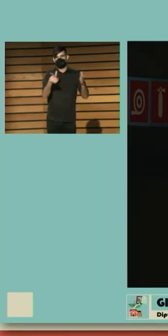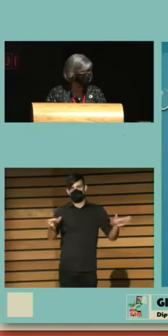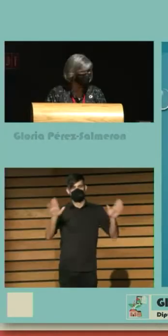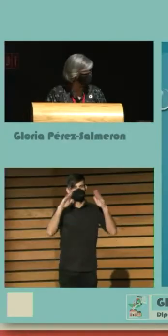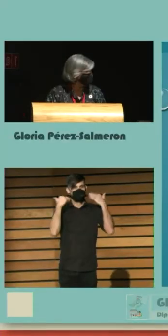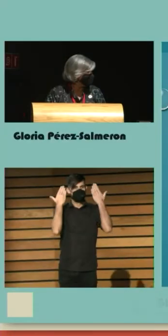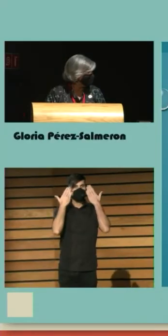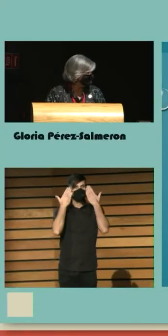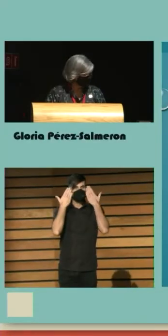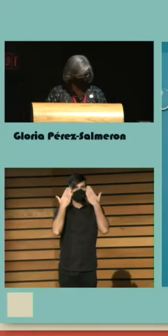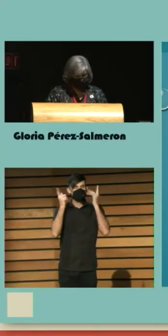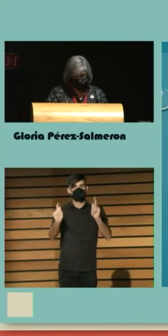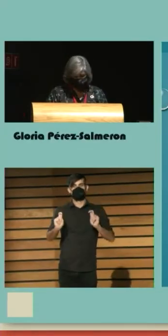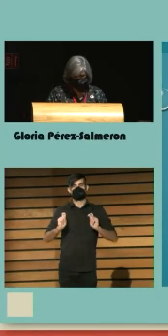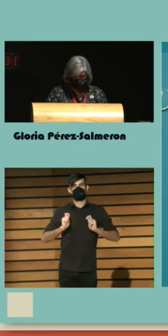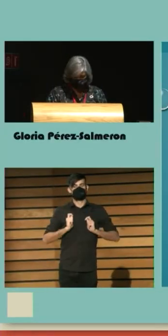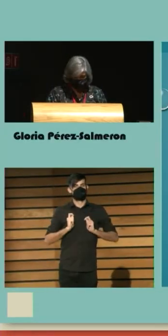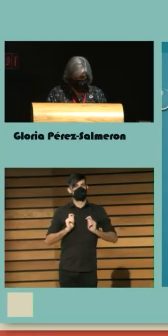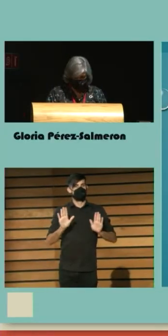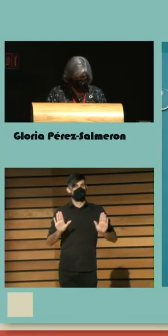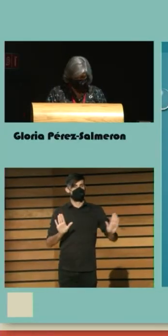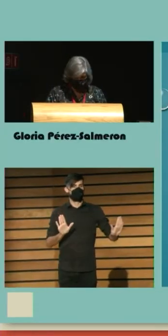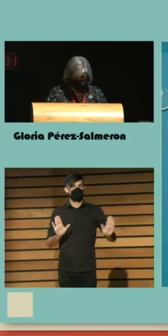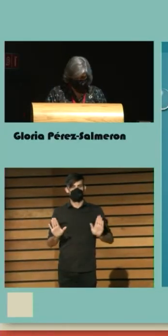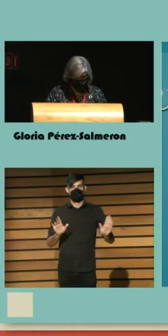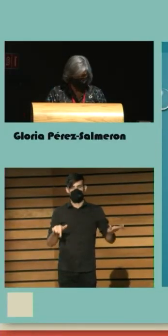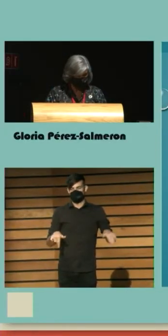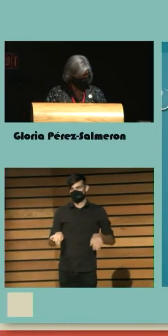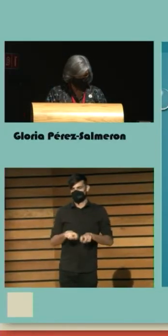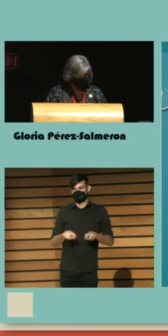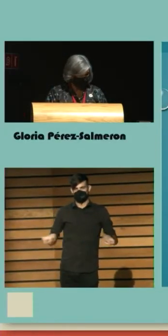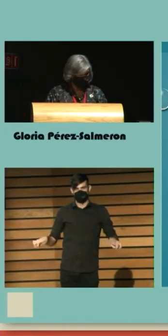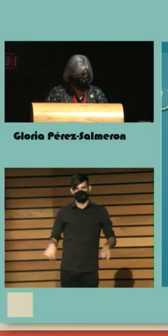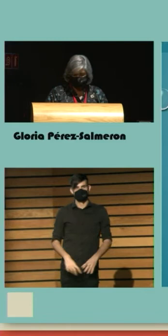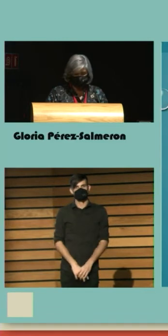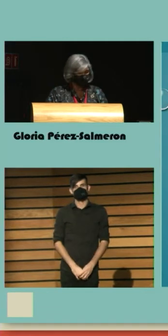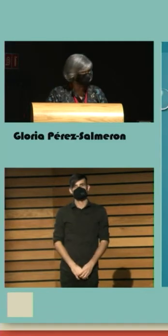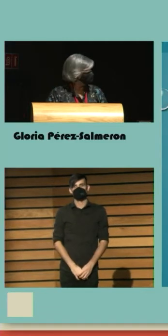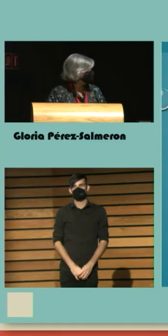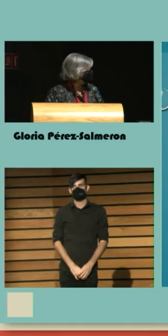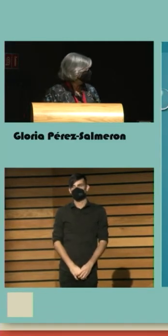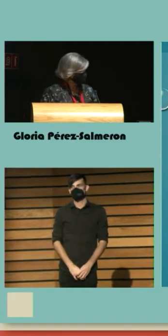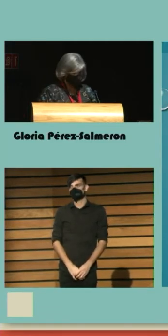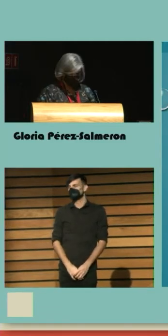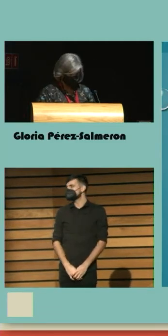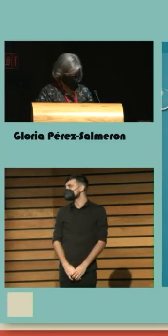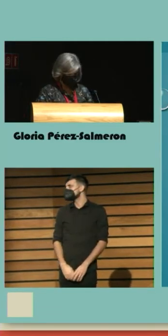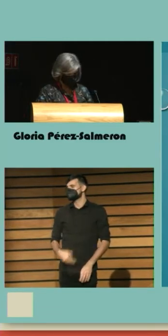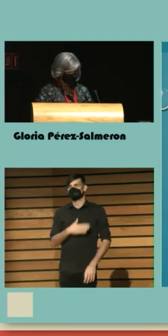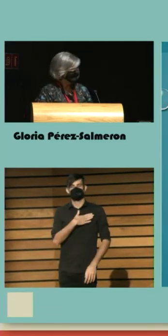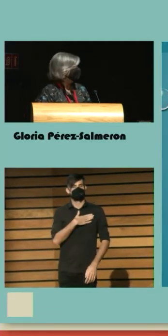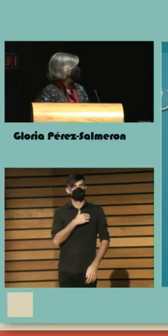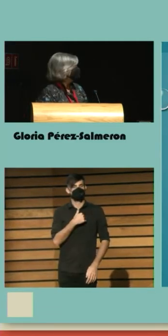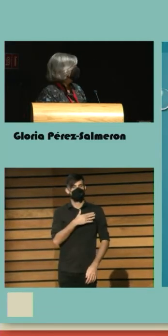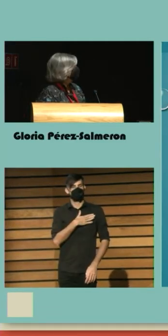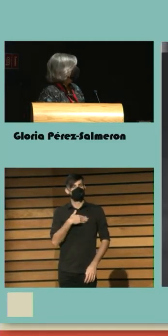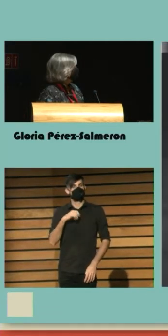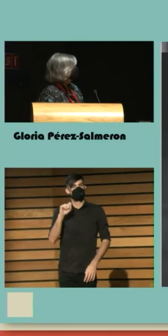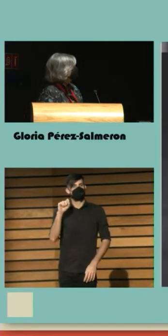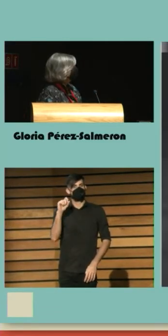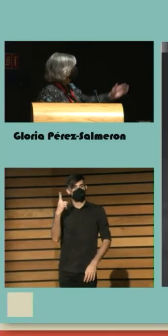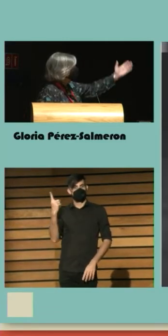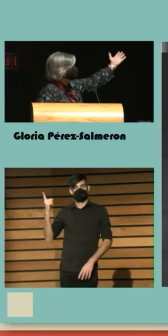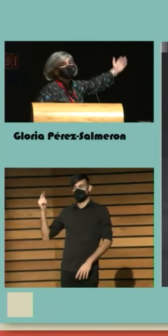invitarme a moderar este panel que vamos a tener hoy. Yo quería proponeros la primera transparencia